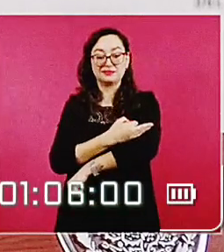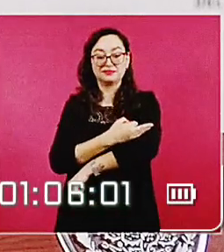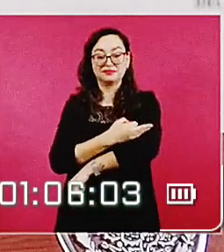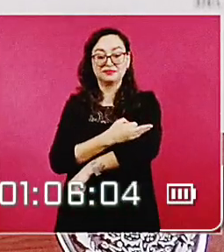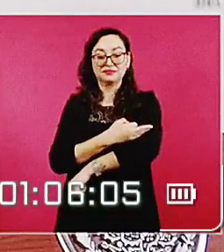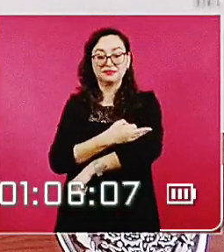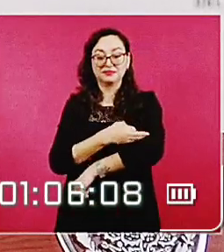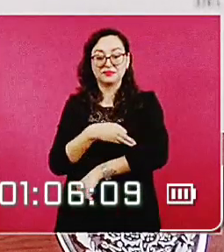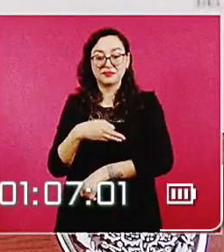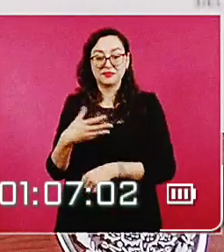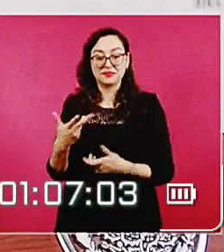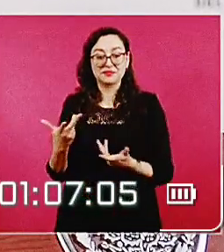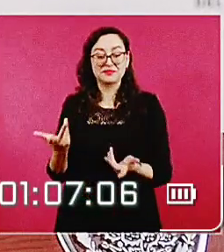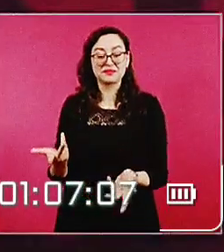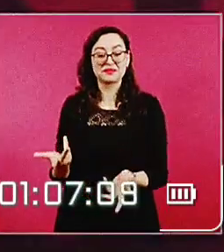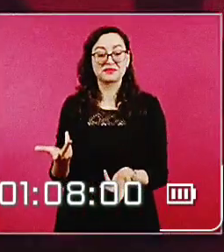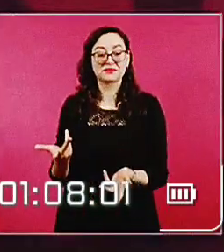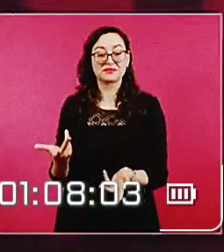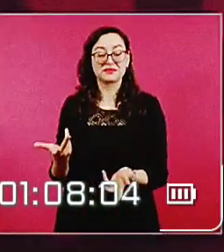recibir la visita de los